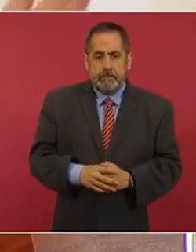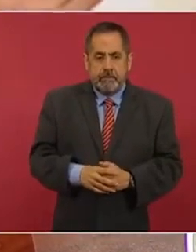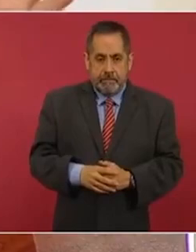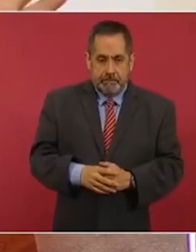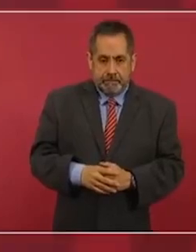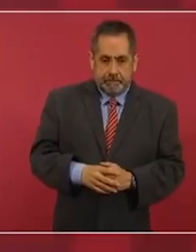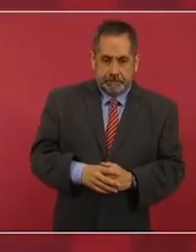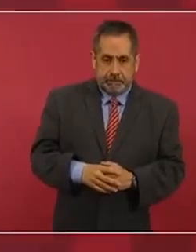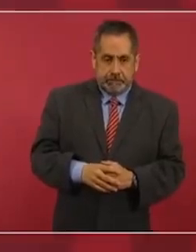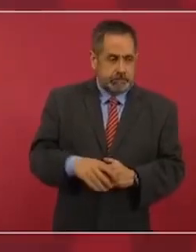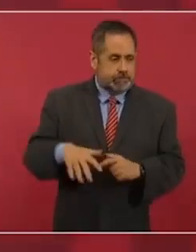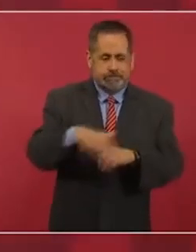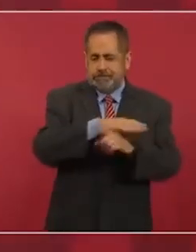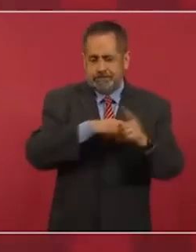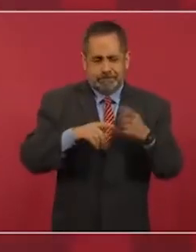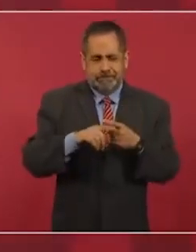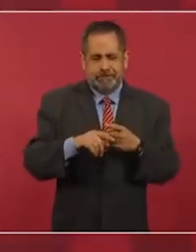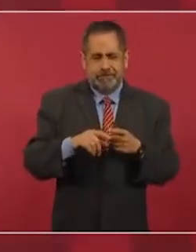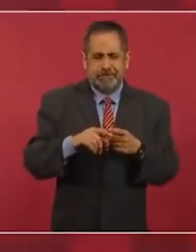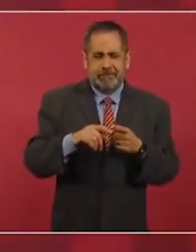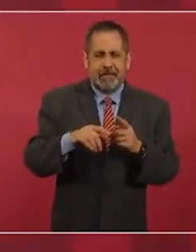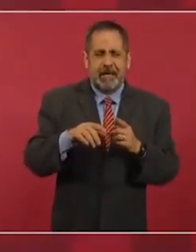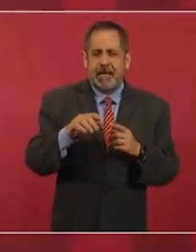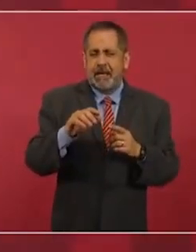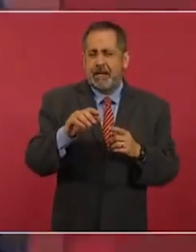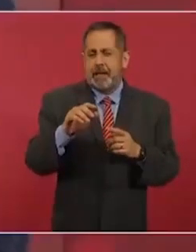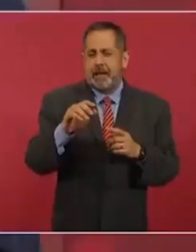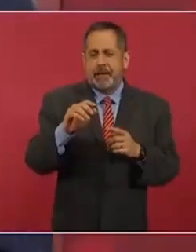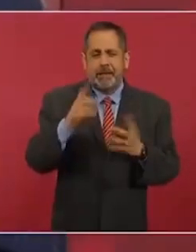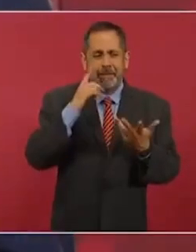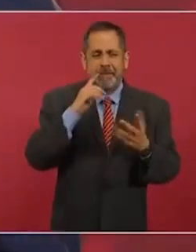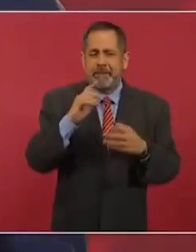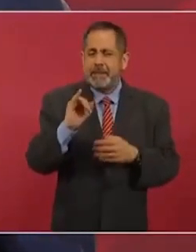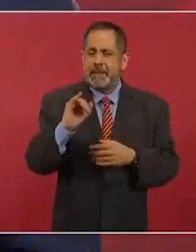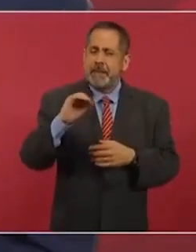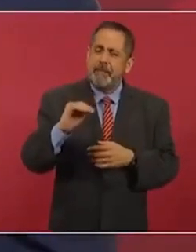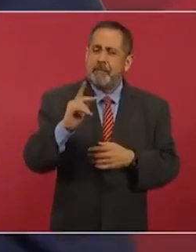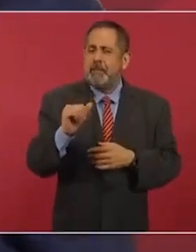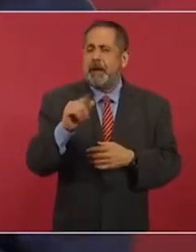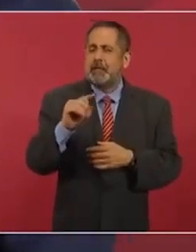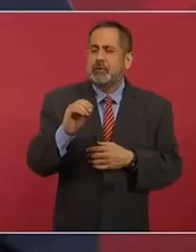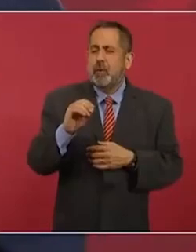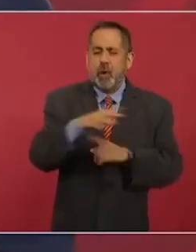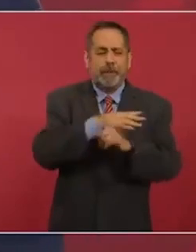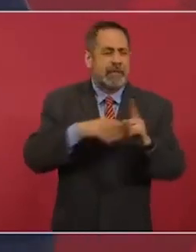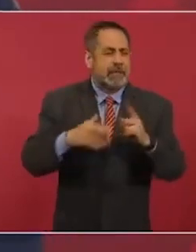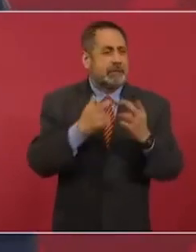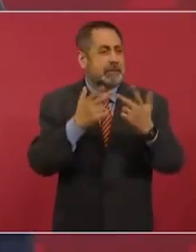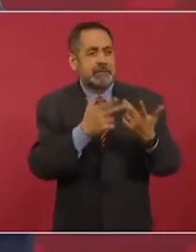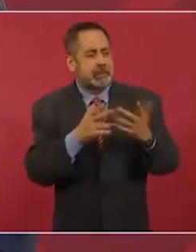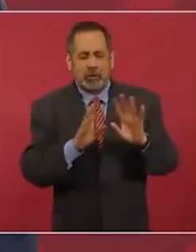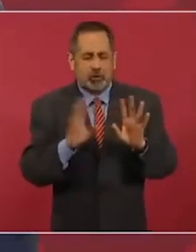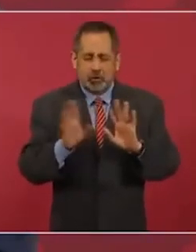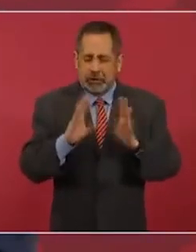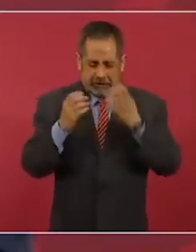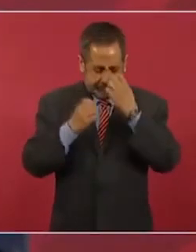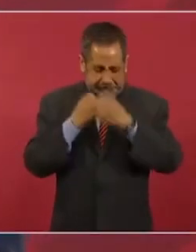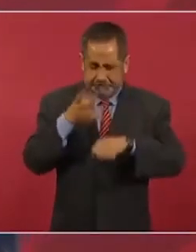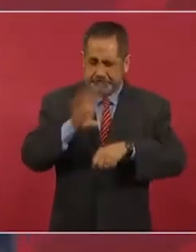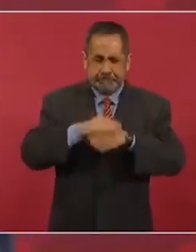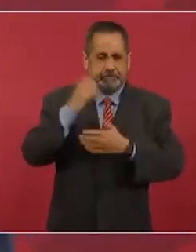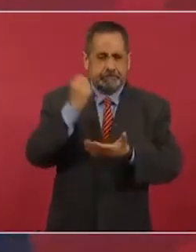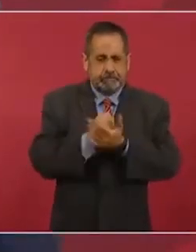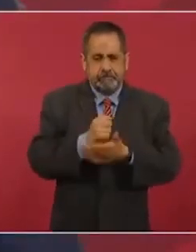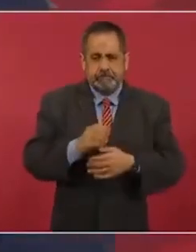de impacto ambiental, todo, todo. Y pues no solo son los permisos, es una convicción. Nosotros no vamos